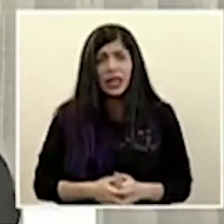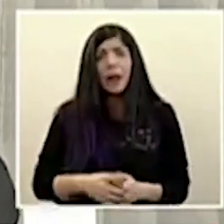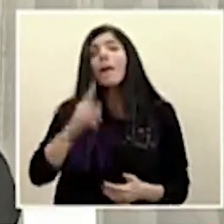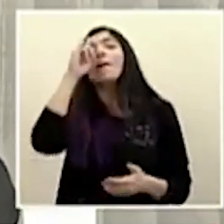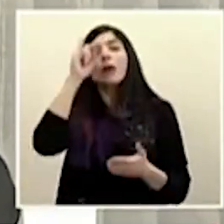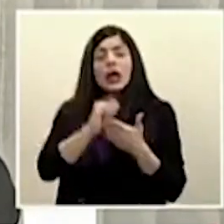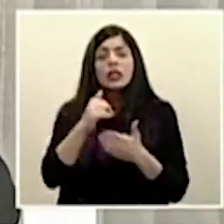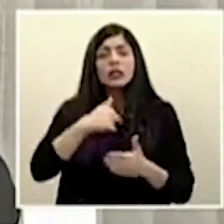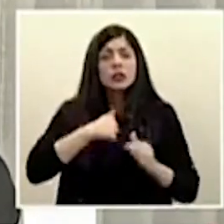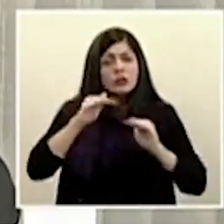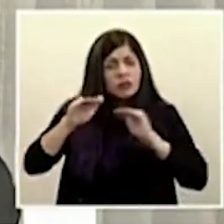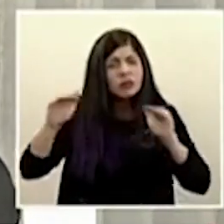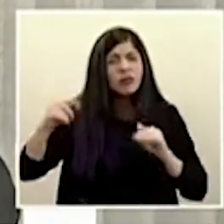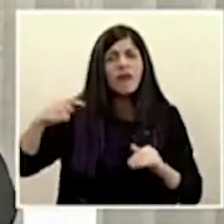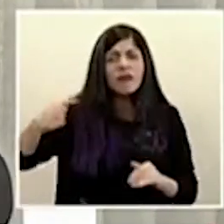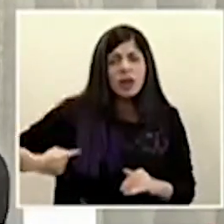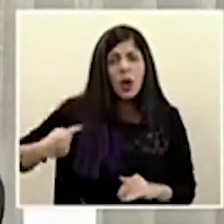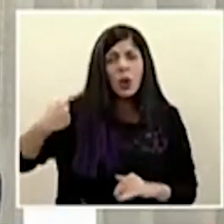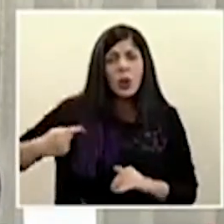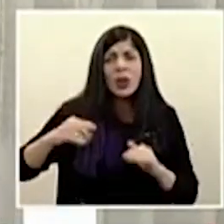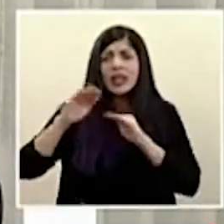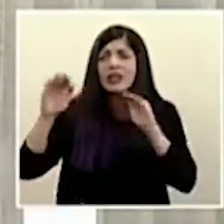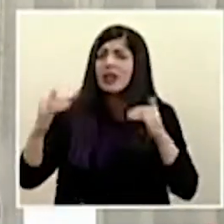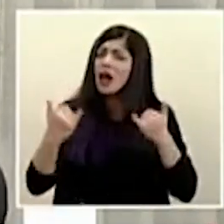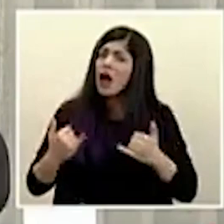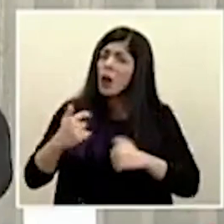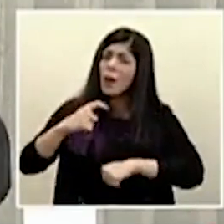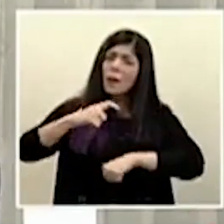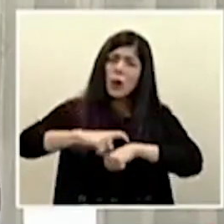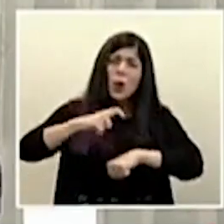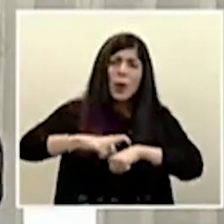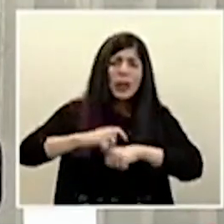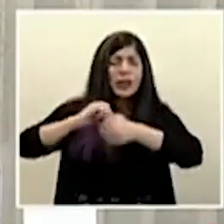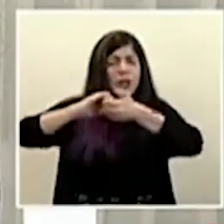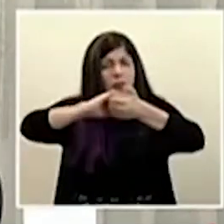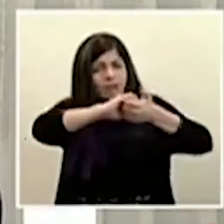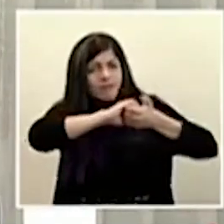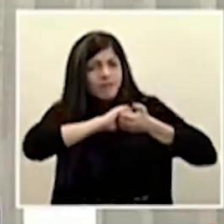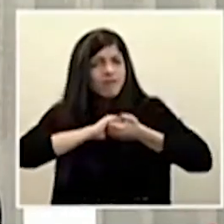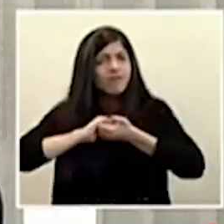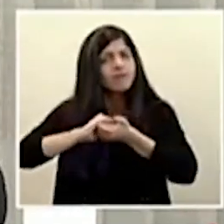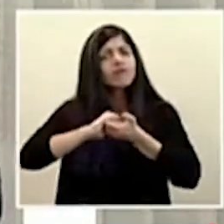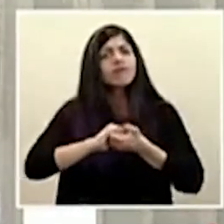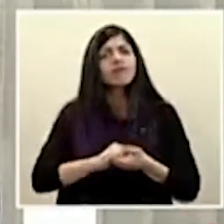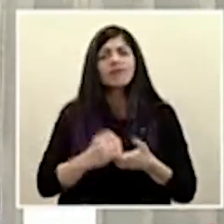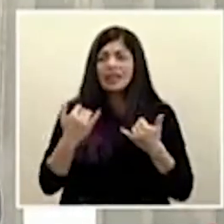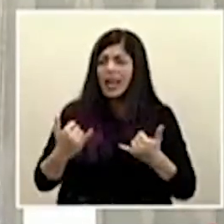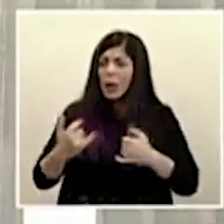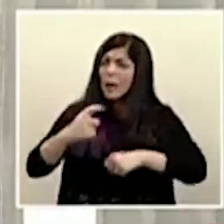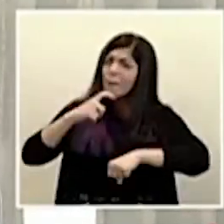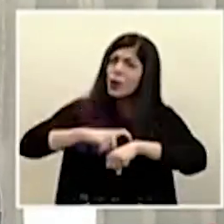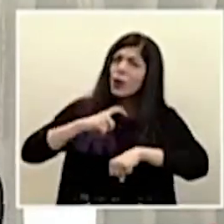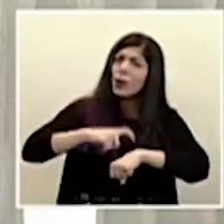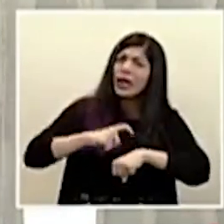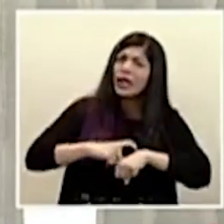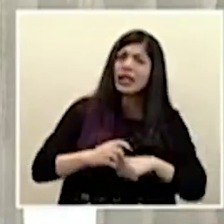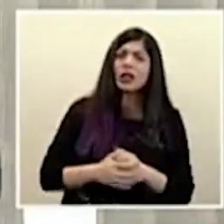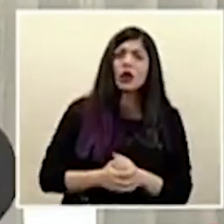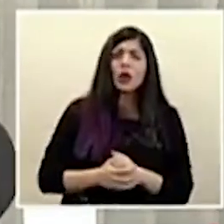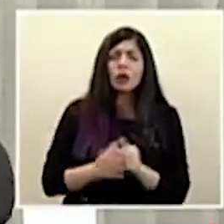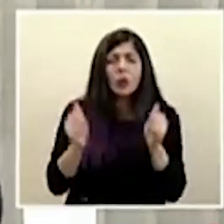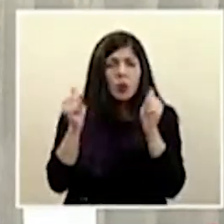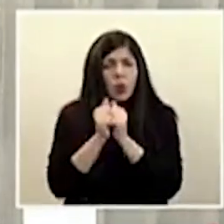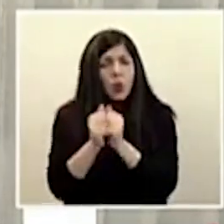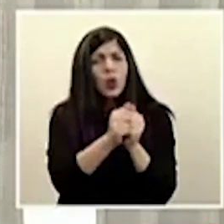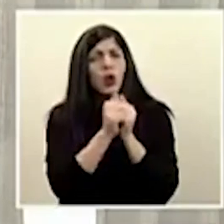eso yo hago ese llamado constante a, es un momento de solidaridad, es un momento de